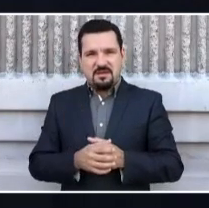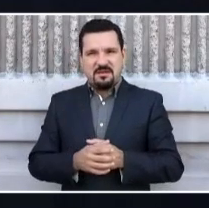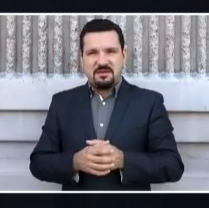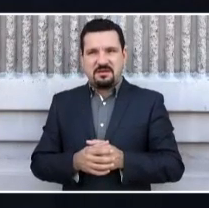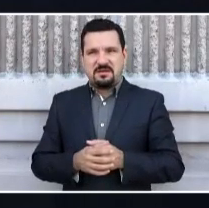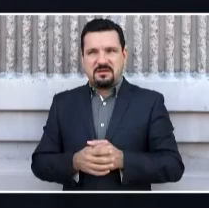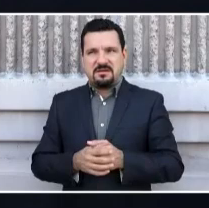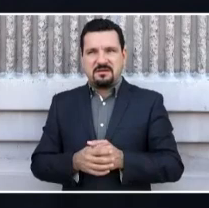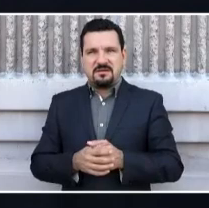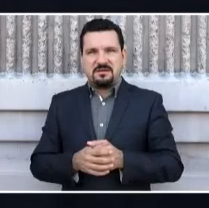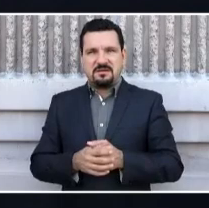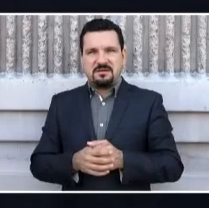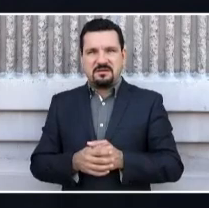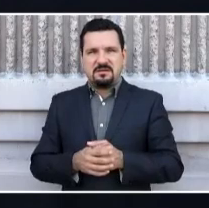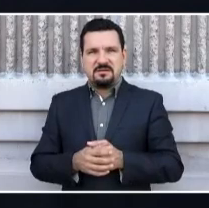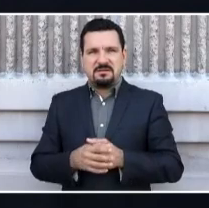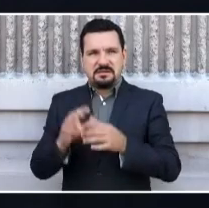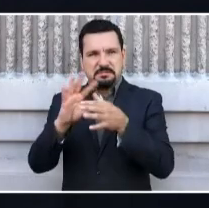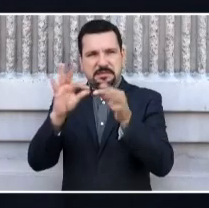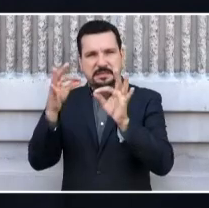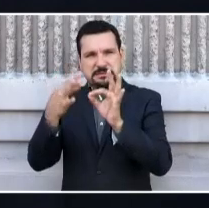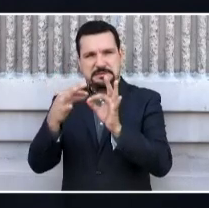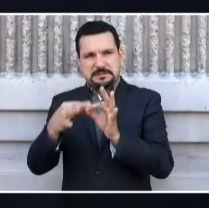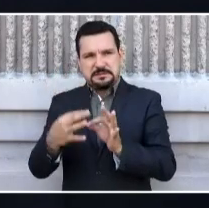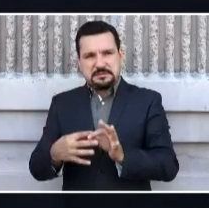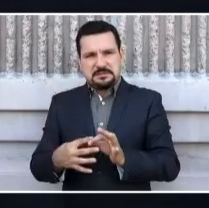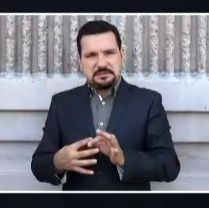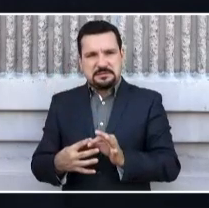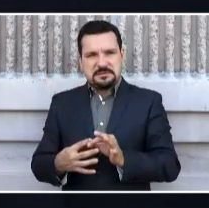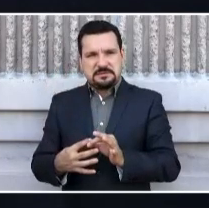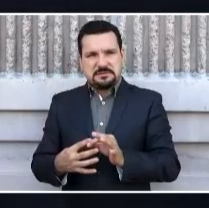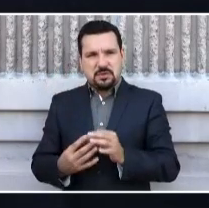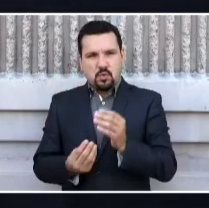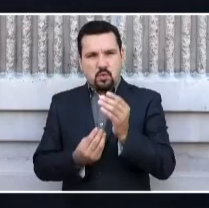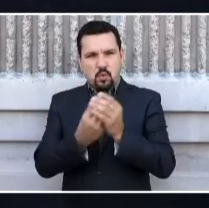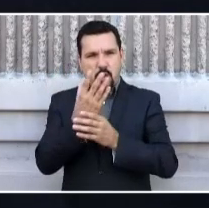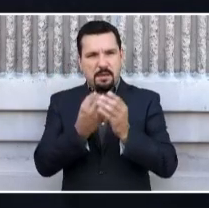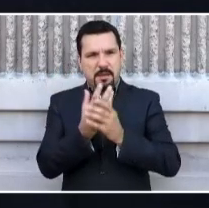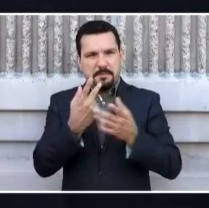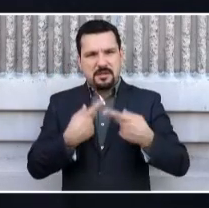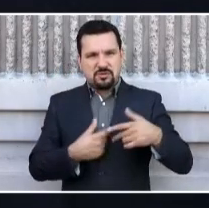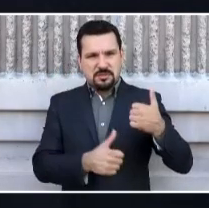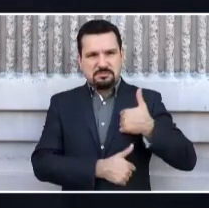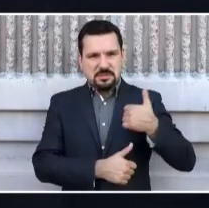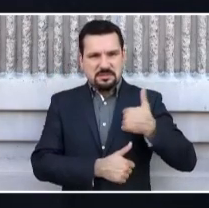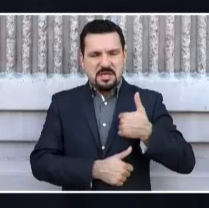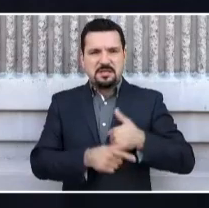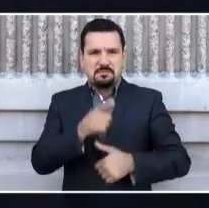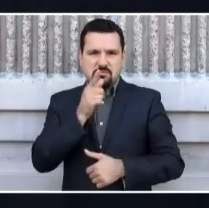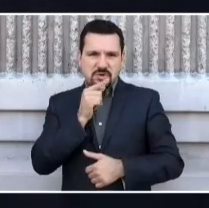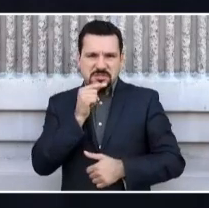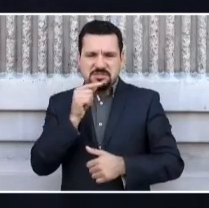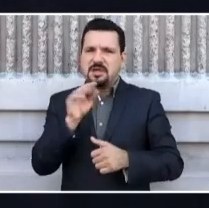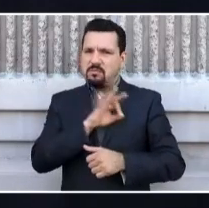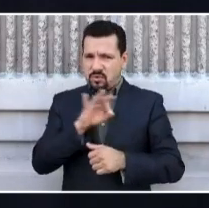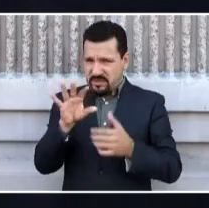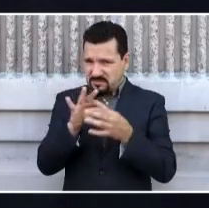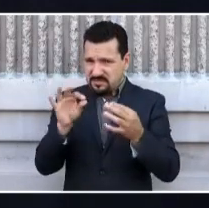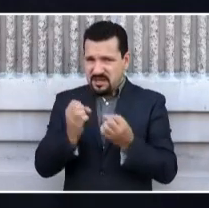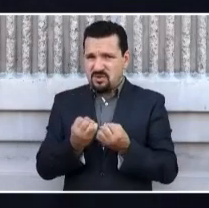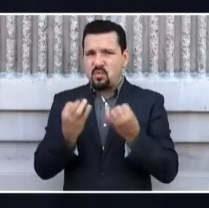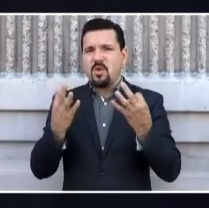puede pues detallar, ahorita mencionaba también los casos nuevos en militares y en policías, dar la cifra total